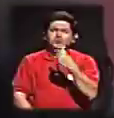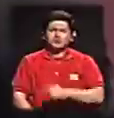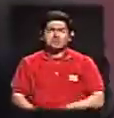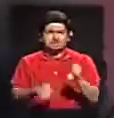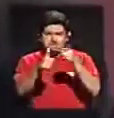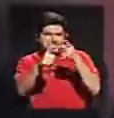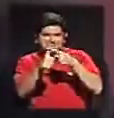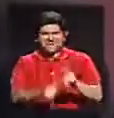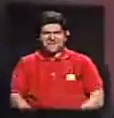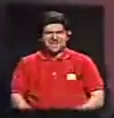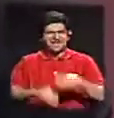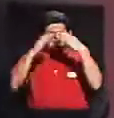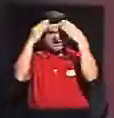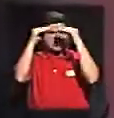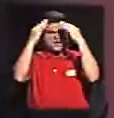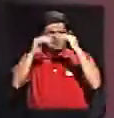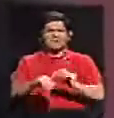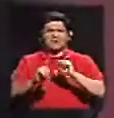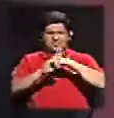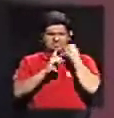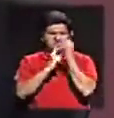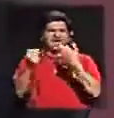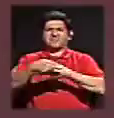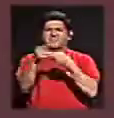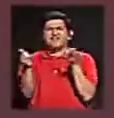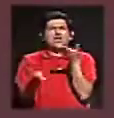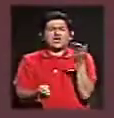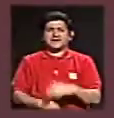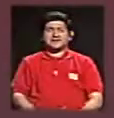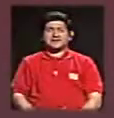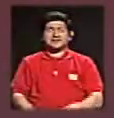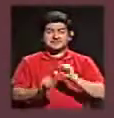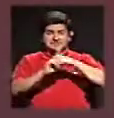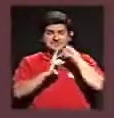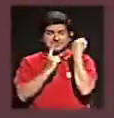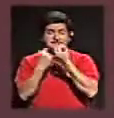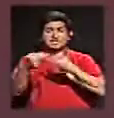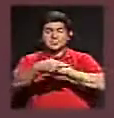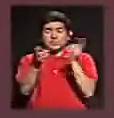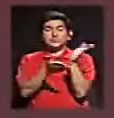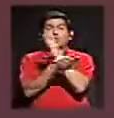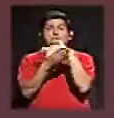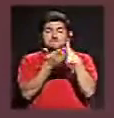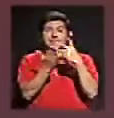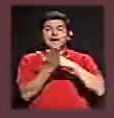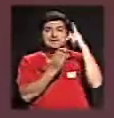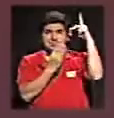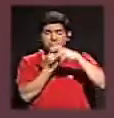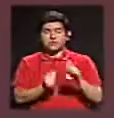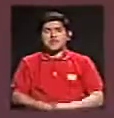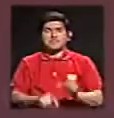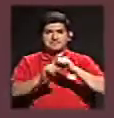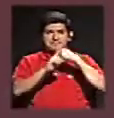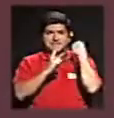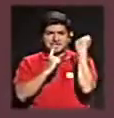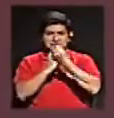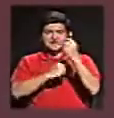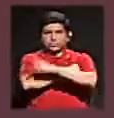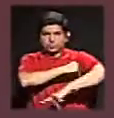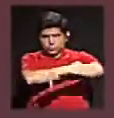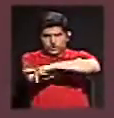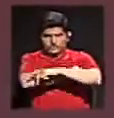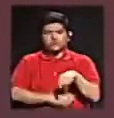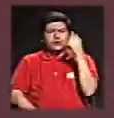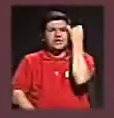lugar, ¿qué es el informe del Estado de la región? El Estado de la región es parte del programa Estado de la Nación,